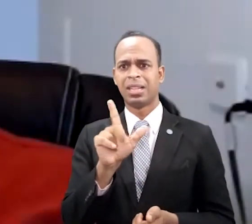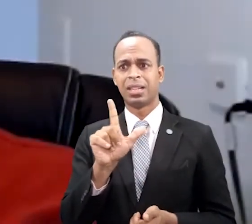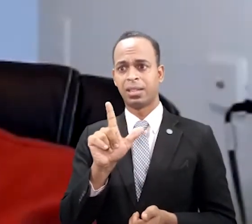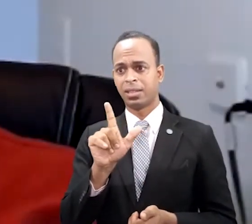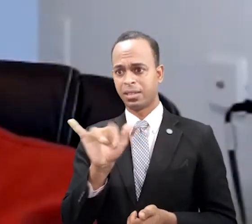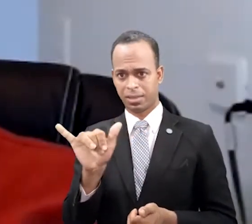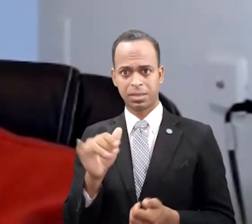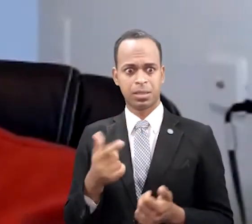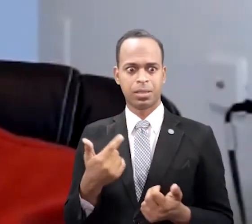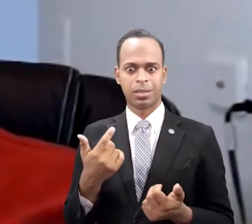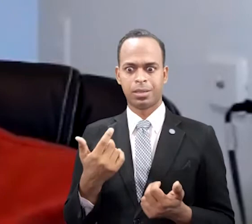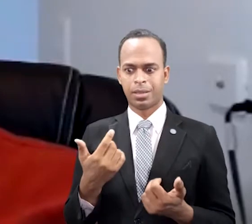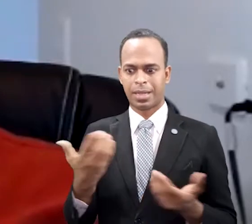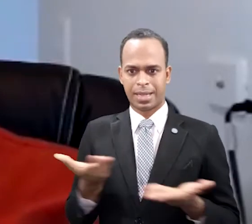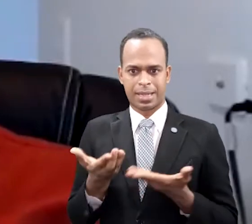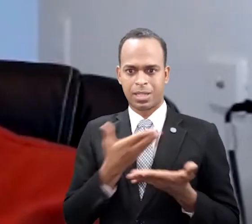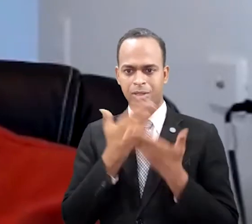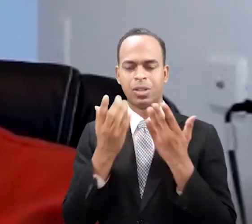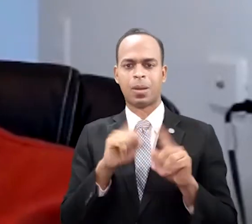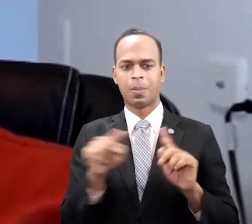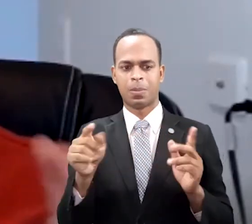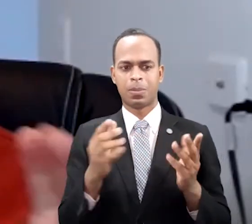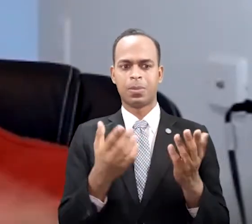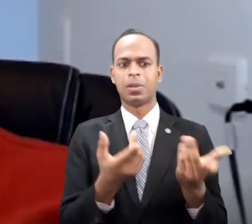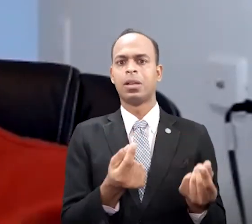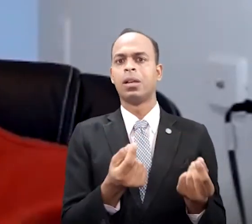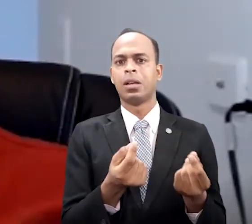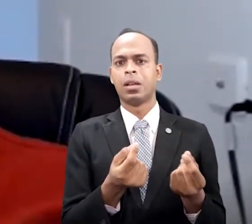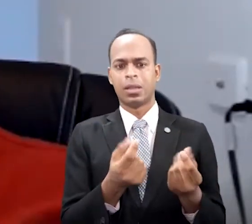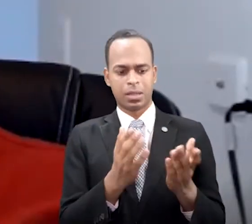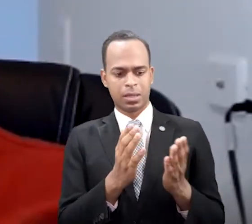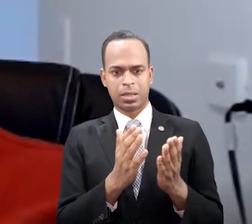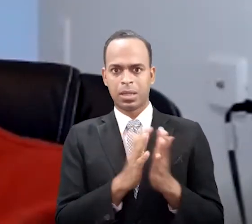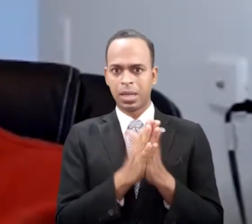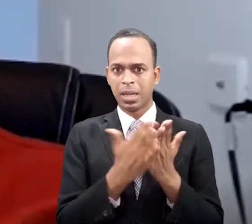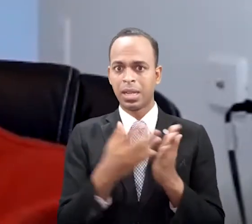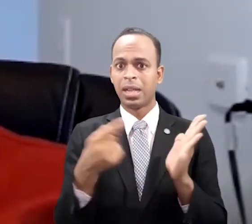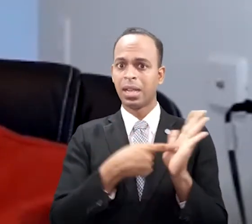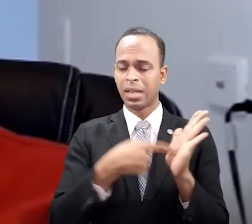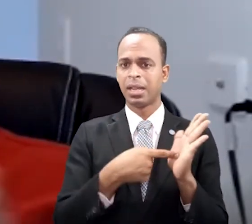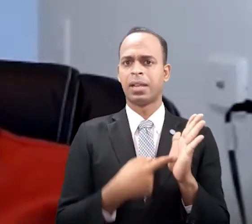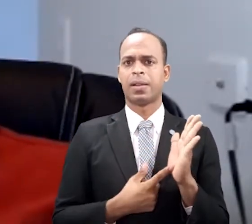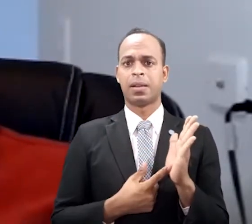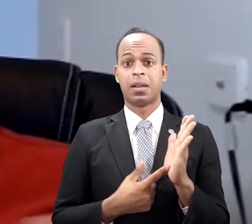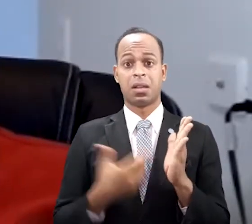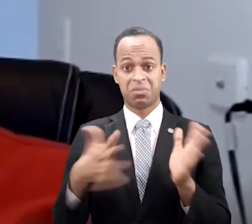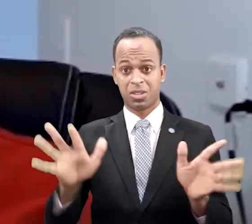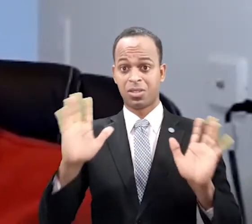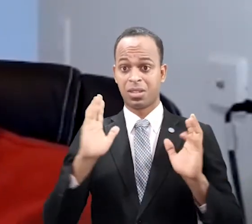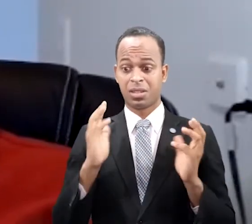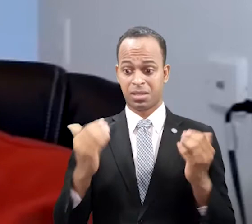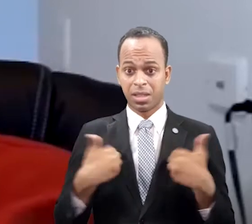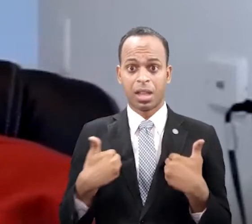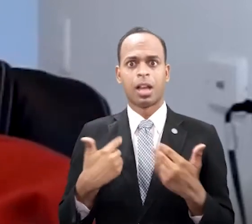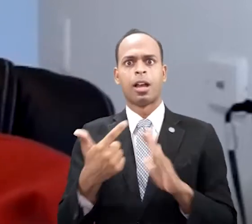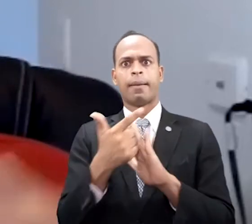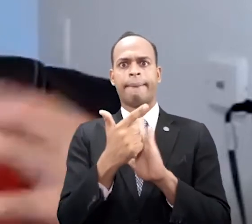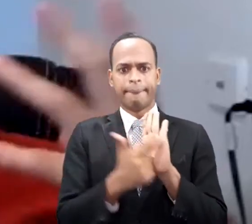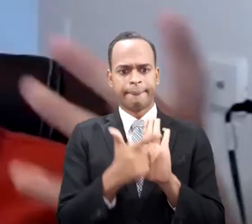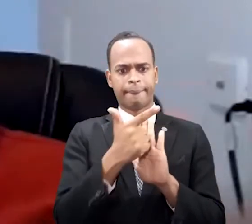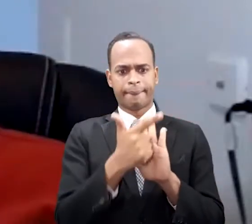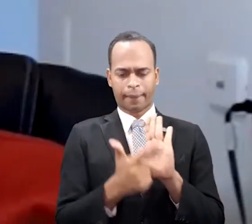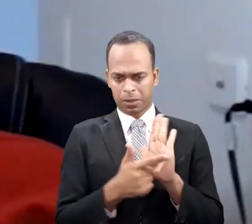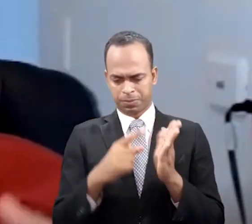aquí a la mano, no te lo mostraría, o ahorita hago una pequeña pausa y lo traigo. Pero ya hay, por ejemplo, literatura